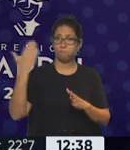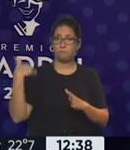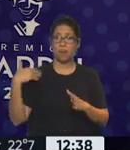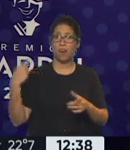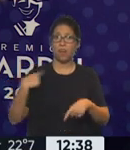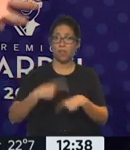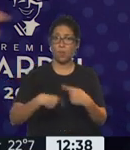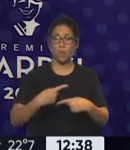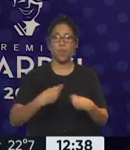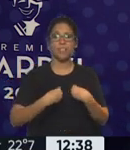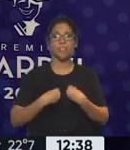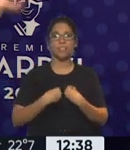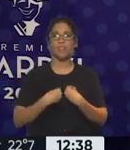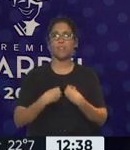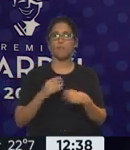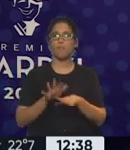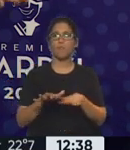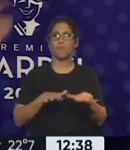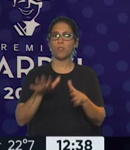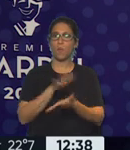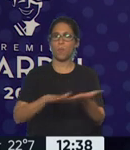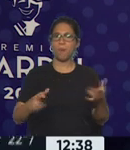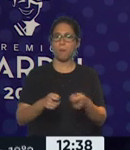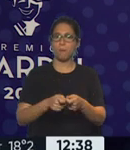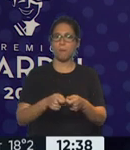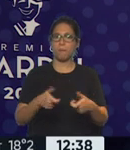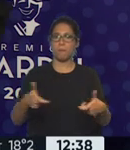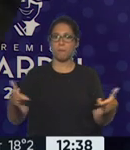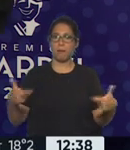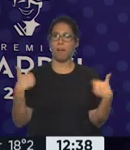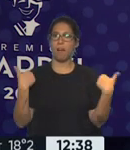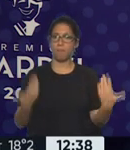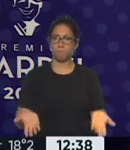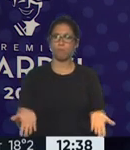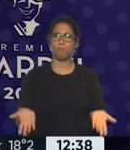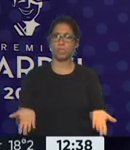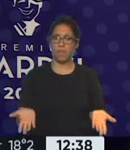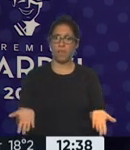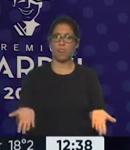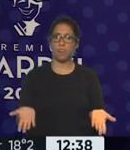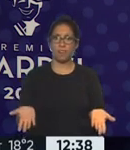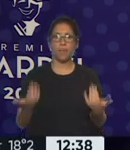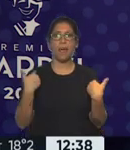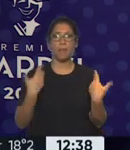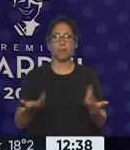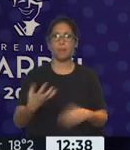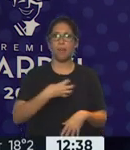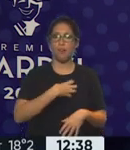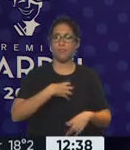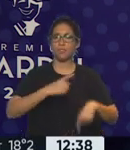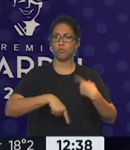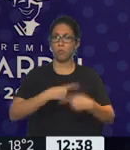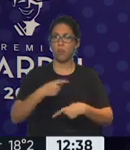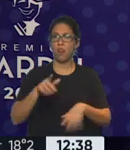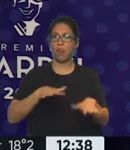pasando, esta sensación de nuevo movimiento, de aprovecharlo justamente para seguir confiando en lo que hacemos, en